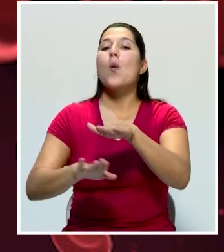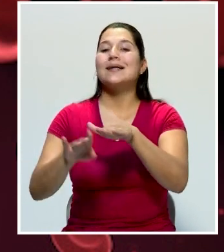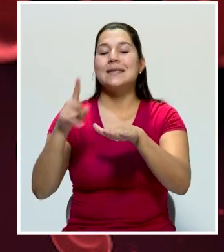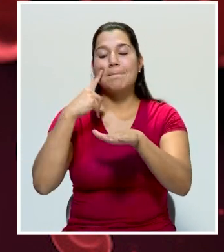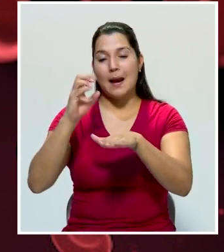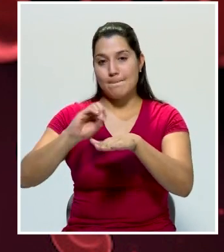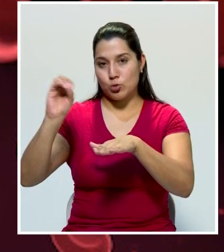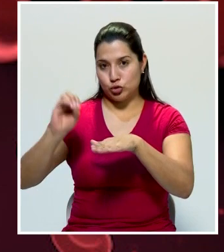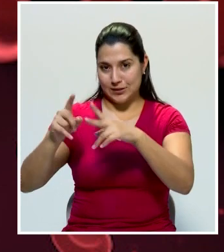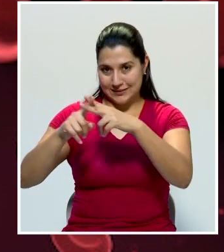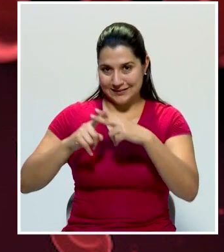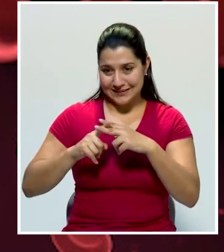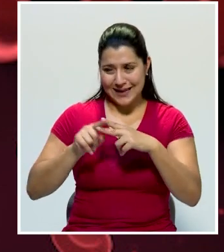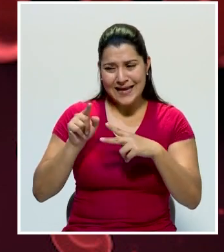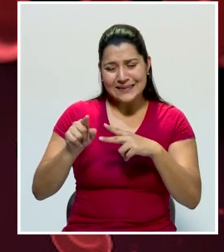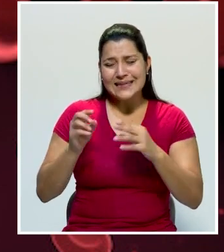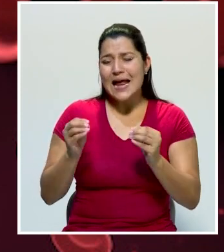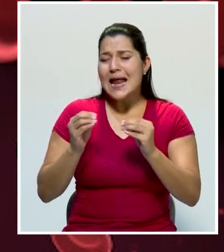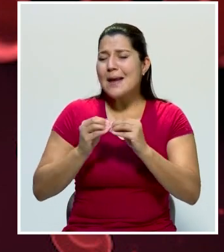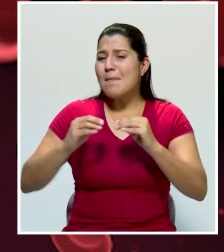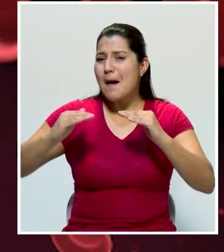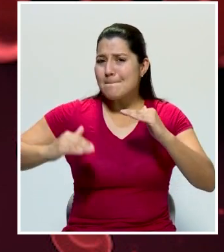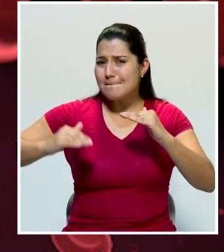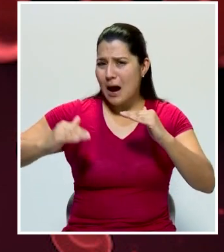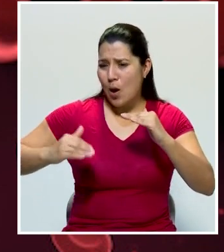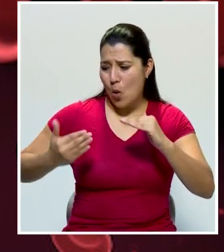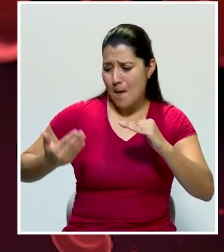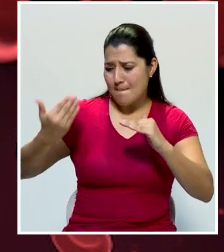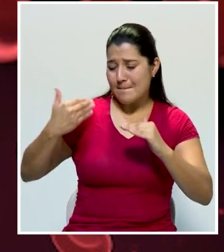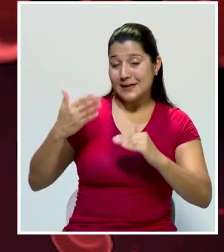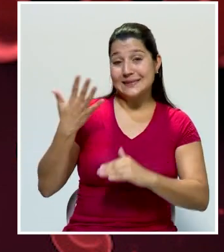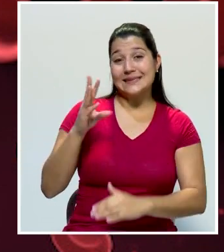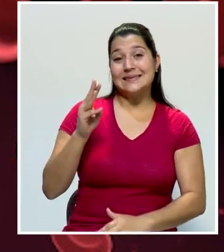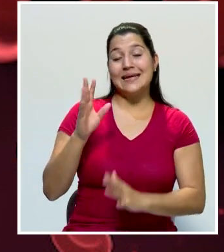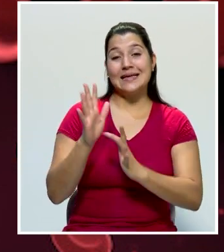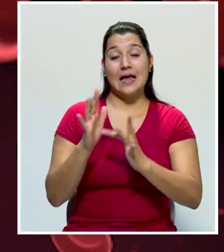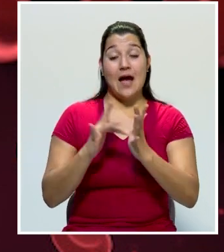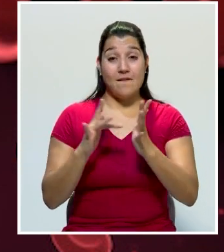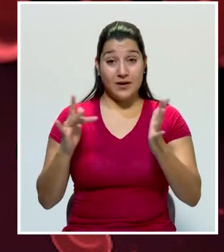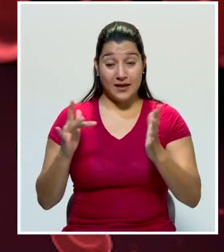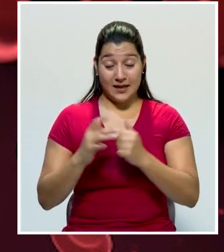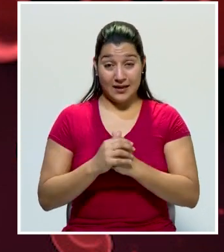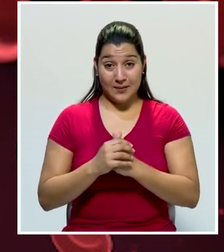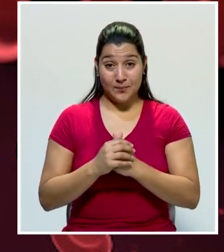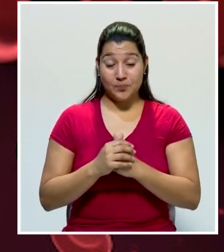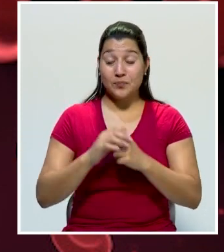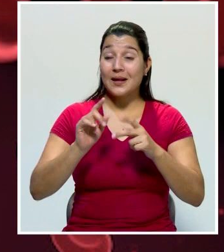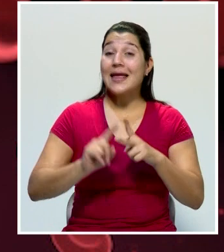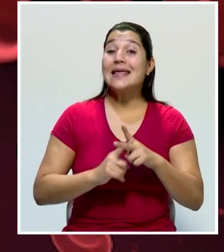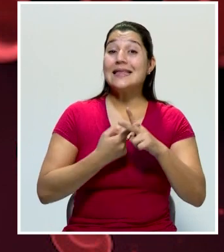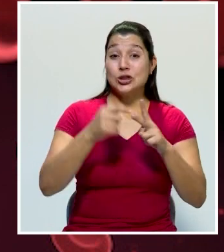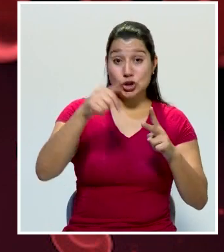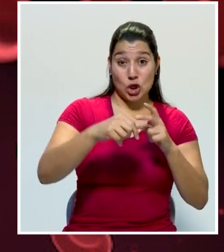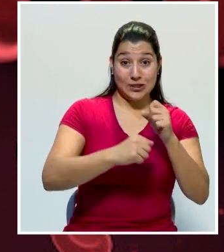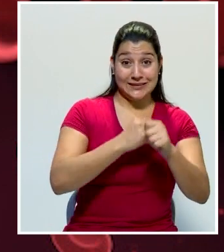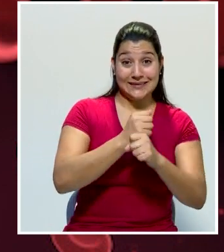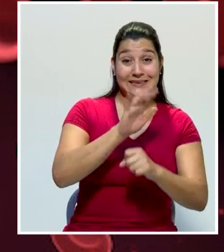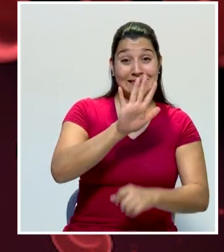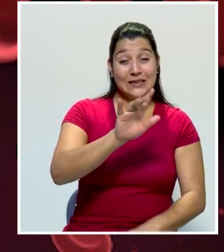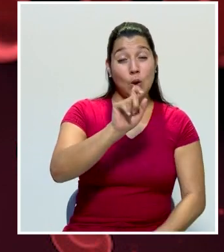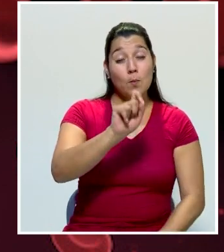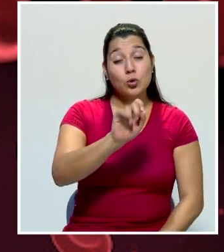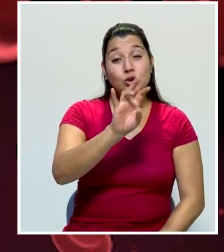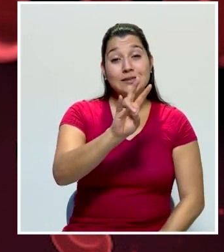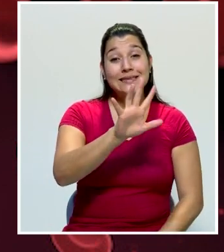desde 1978, el pasado 16 de abril. Esta inició el año con